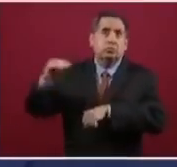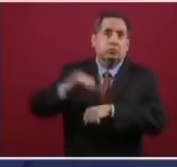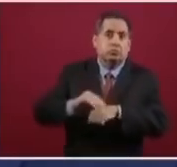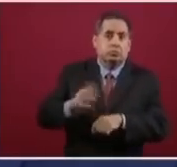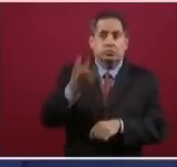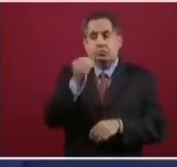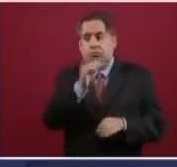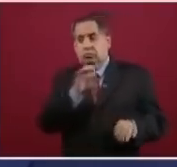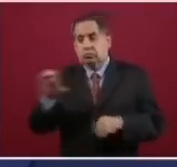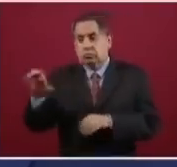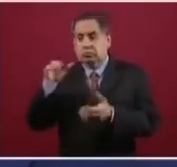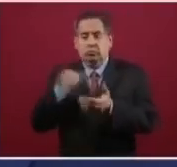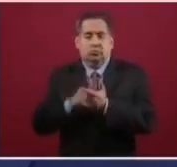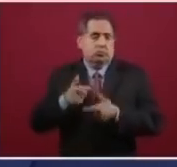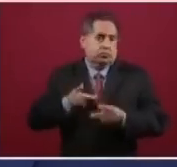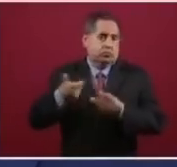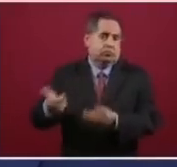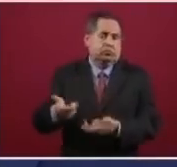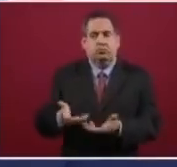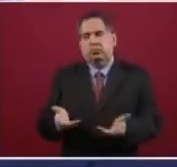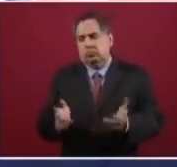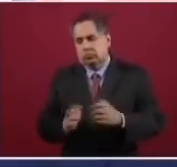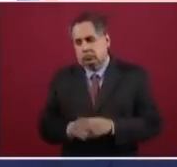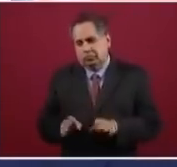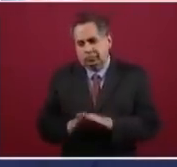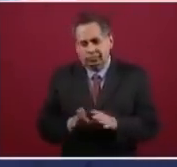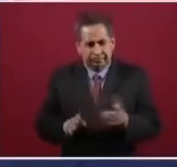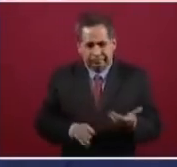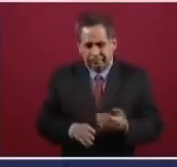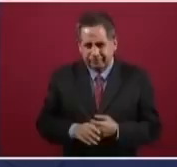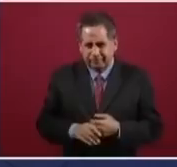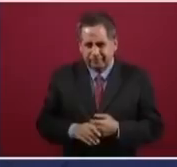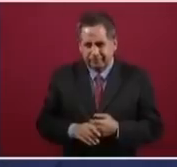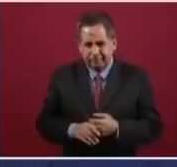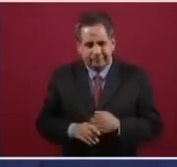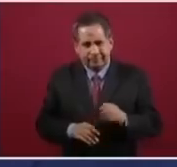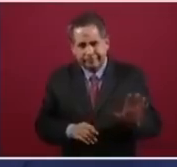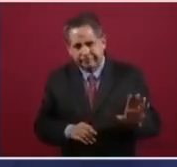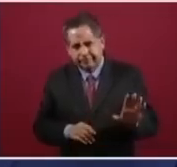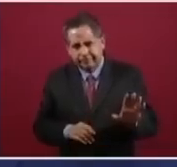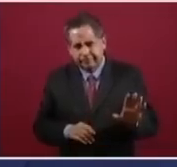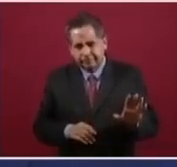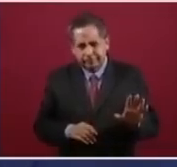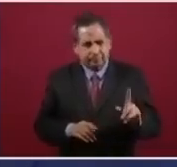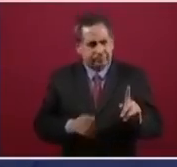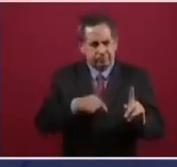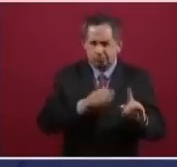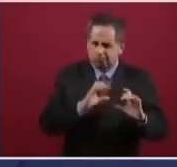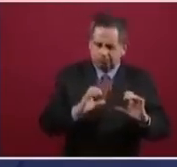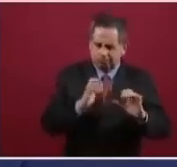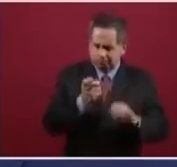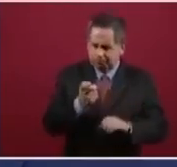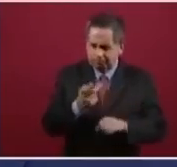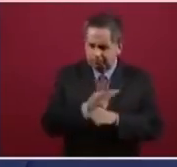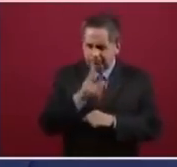900.000 pero como íbamos a cuidar que eso no sucediera